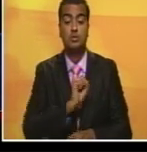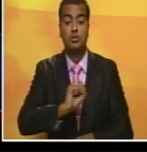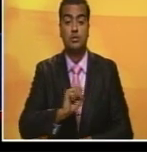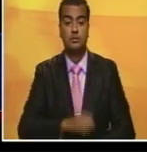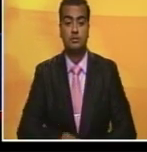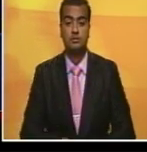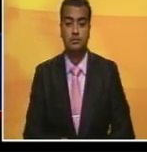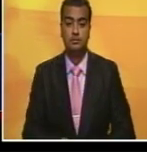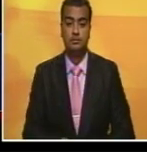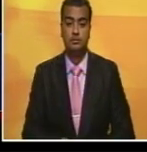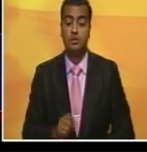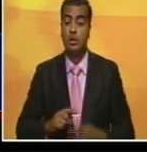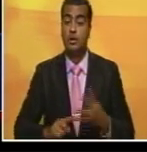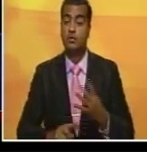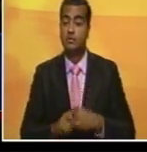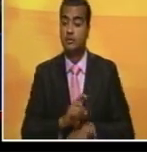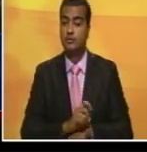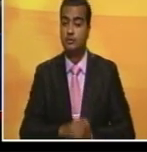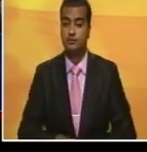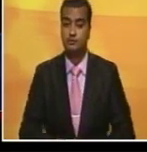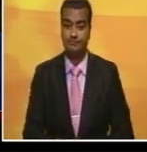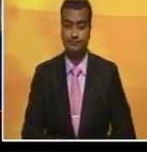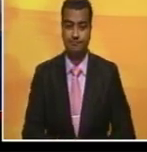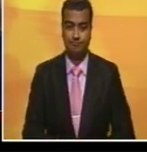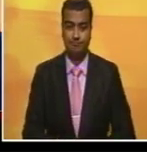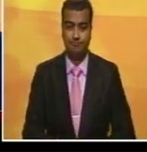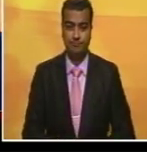contra. Los detalles en solo minutos.